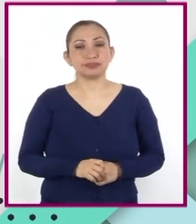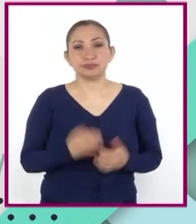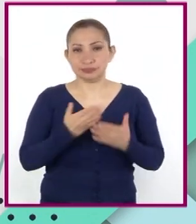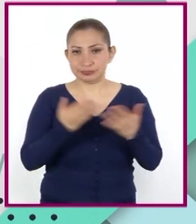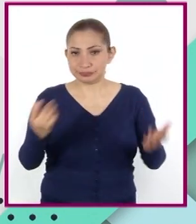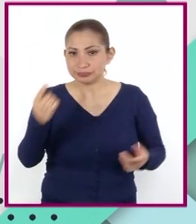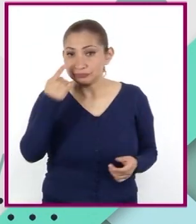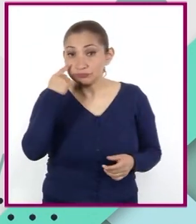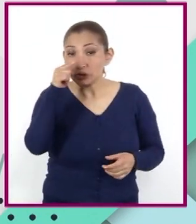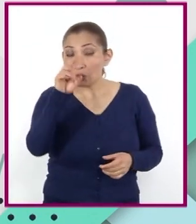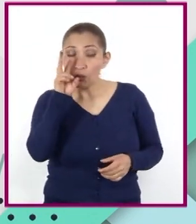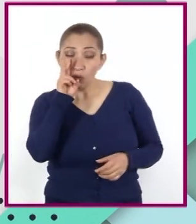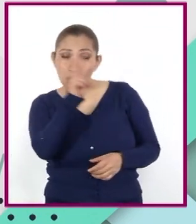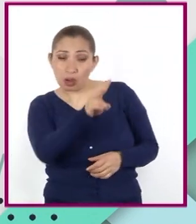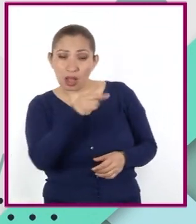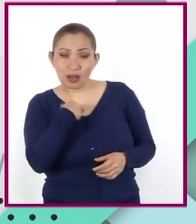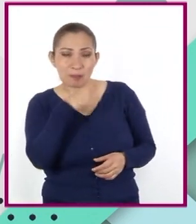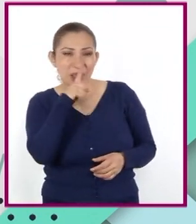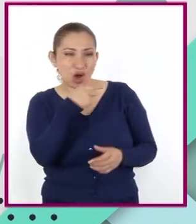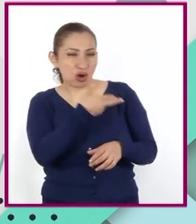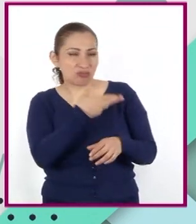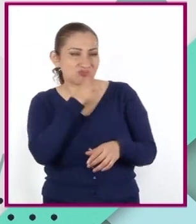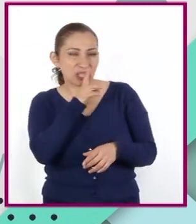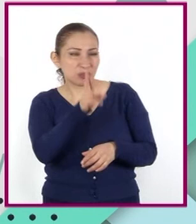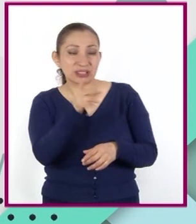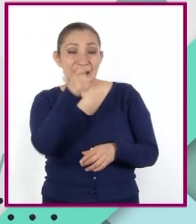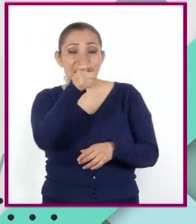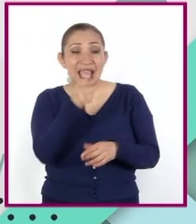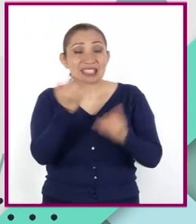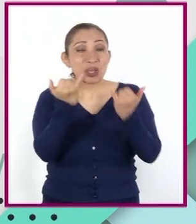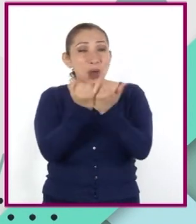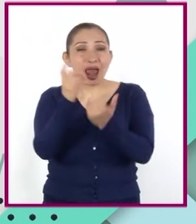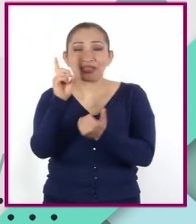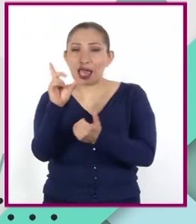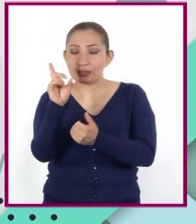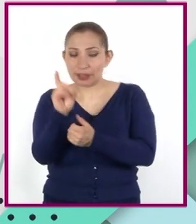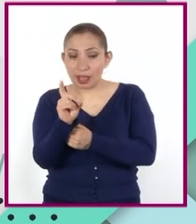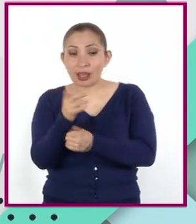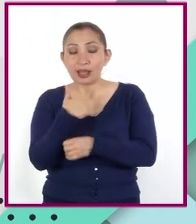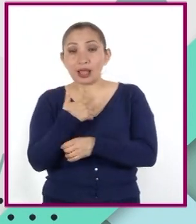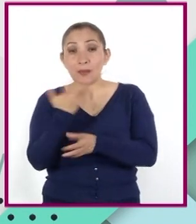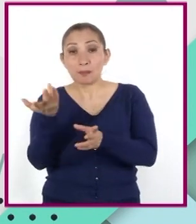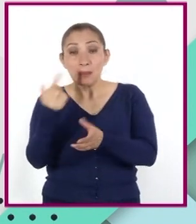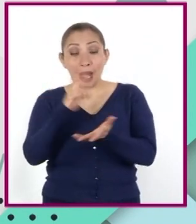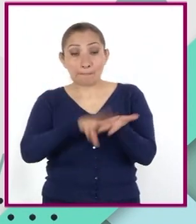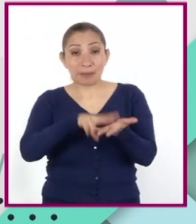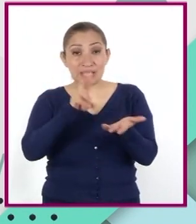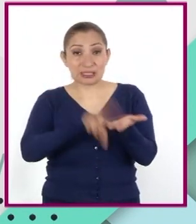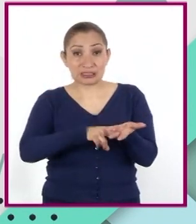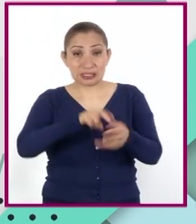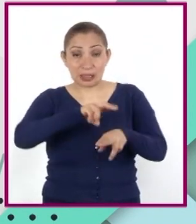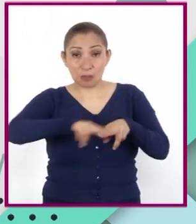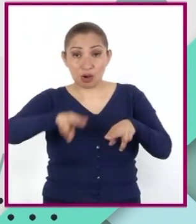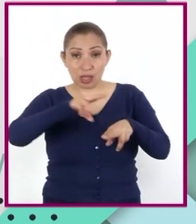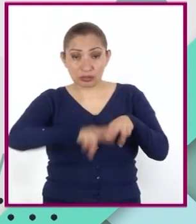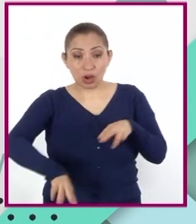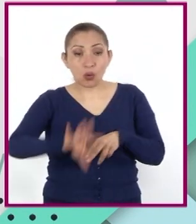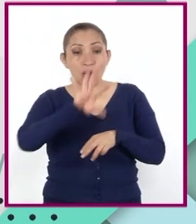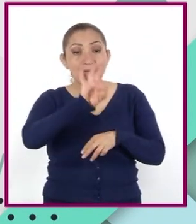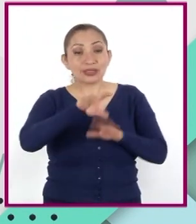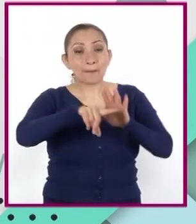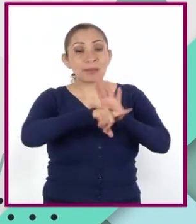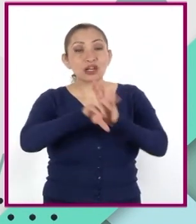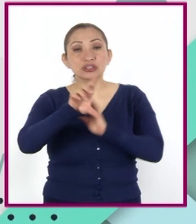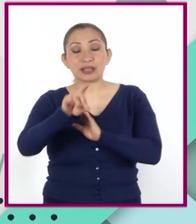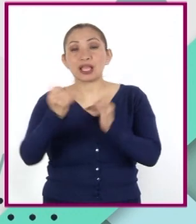Ahora, si consideramos la solución en donde x es igual a 30, tenemos para el costo de la entrada 40